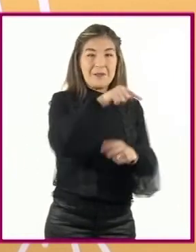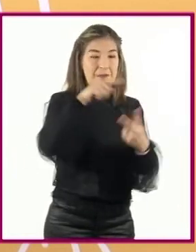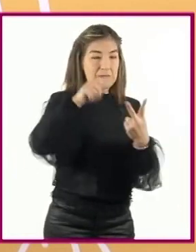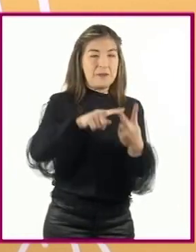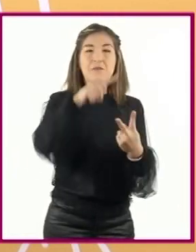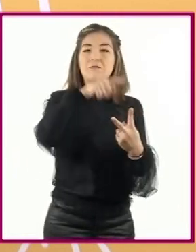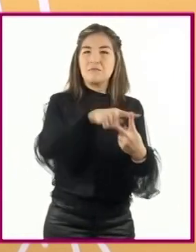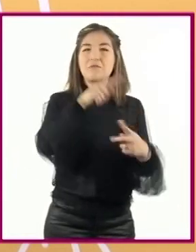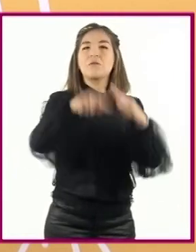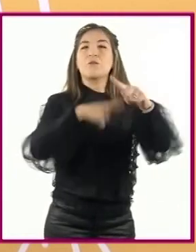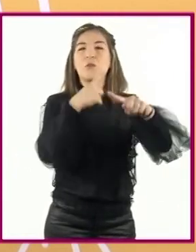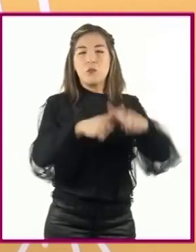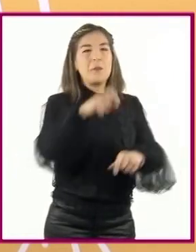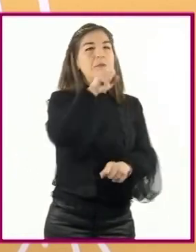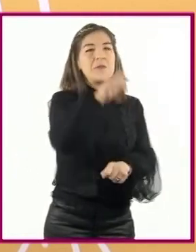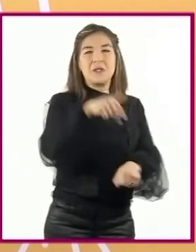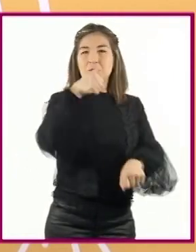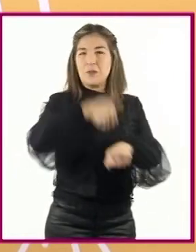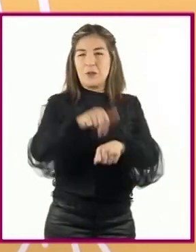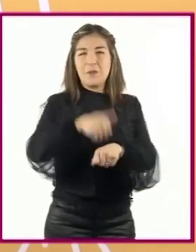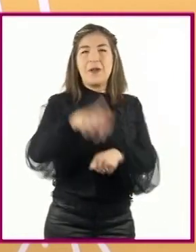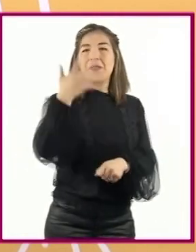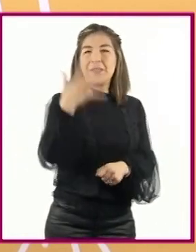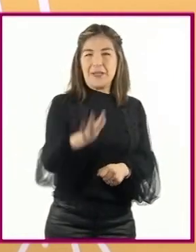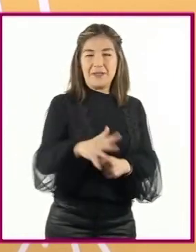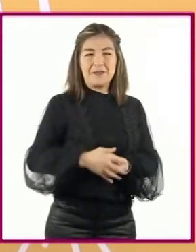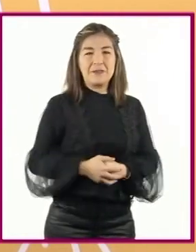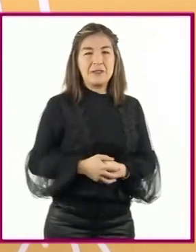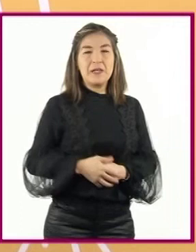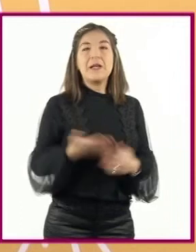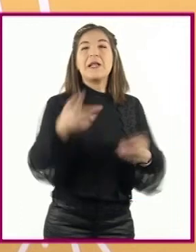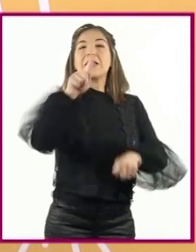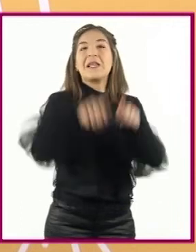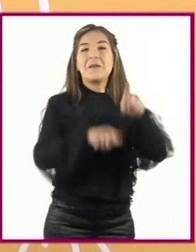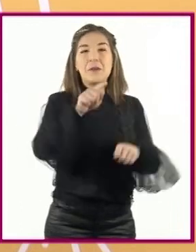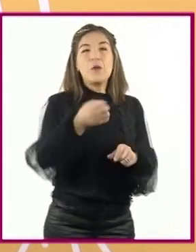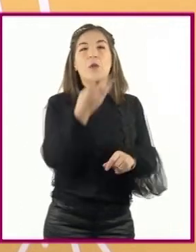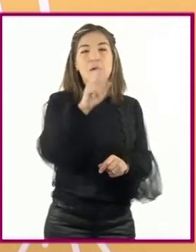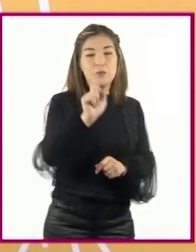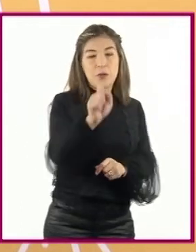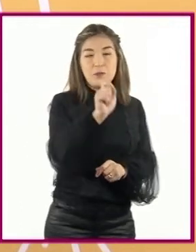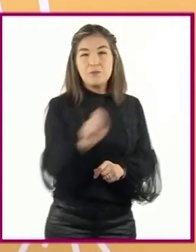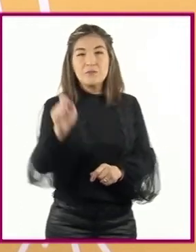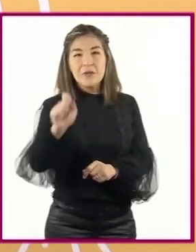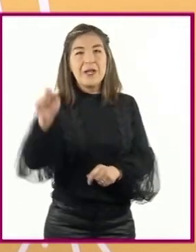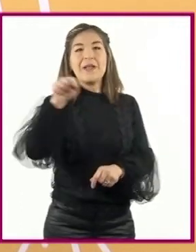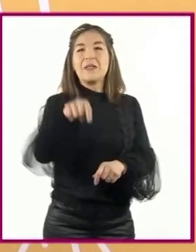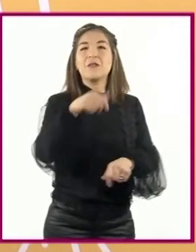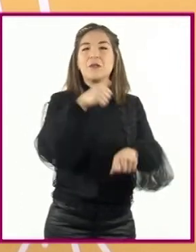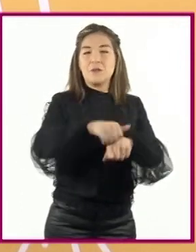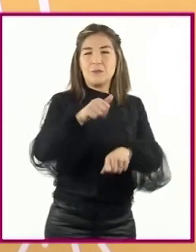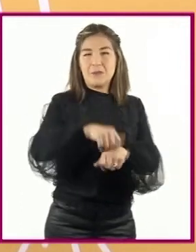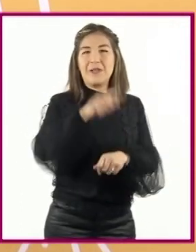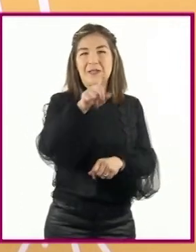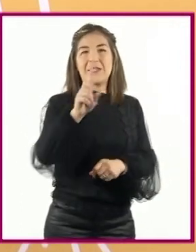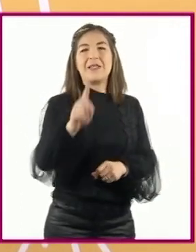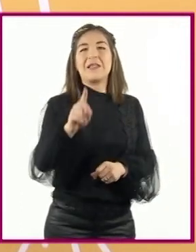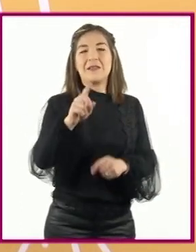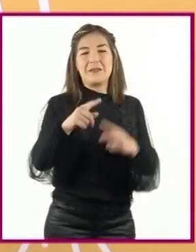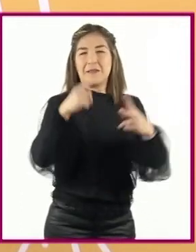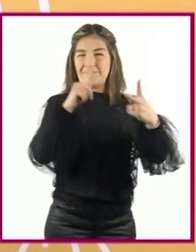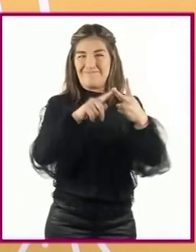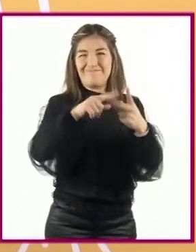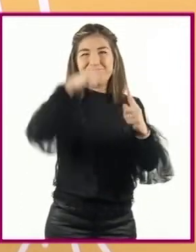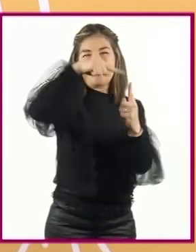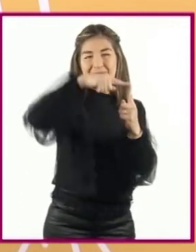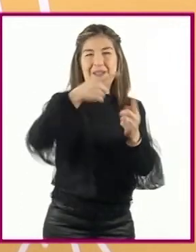el dividendo por la misma potencia de 10, según el número de cifras decimales tenga el número decimal del dividendo. En